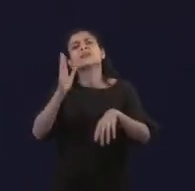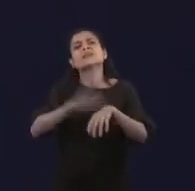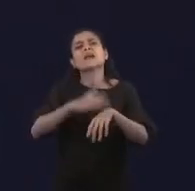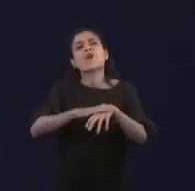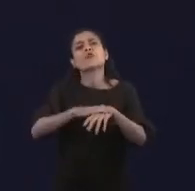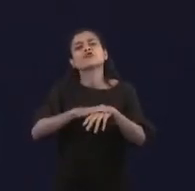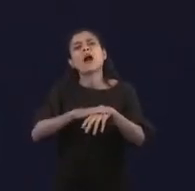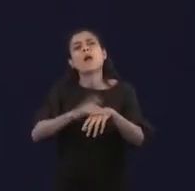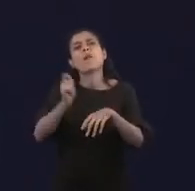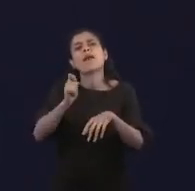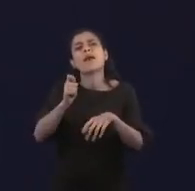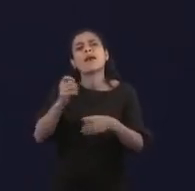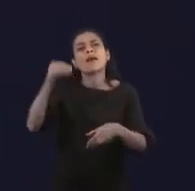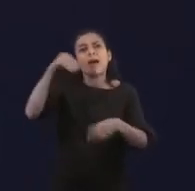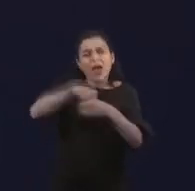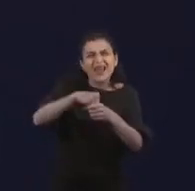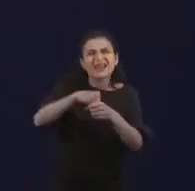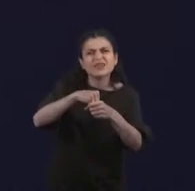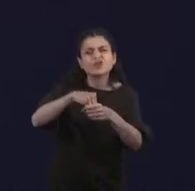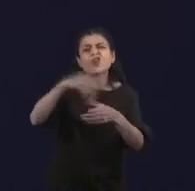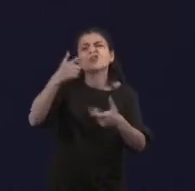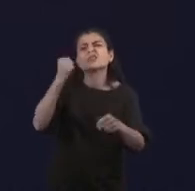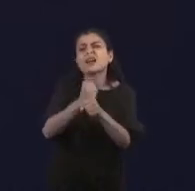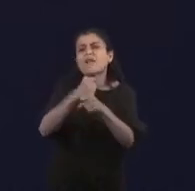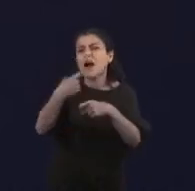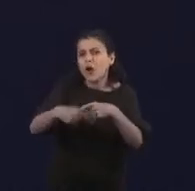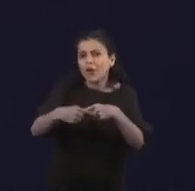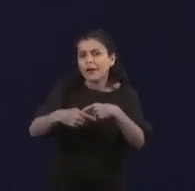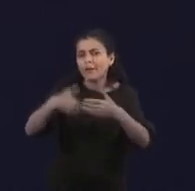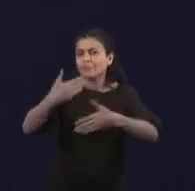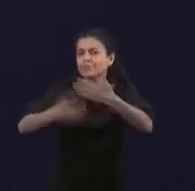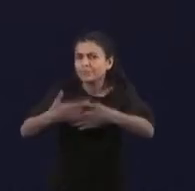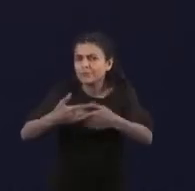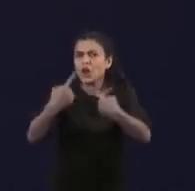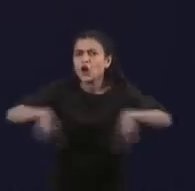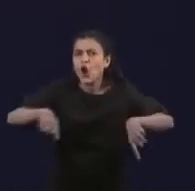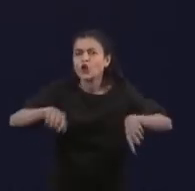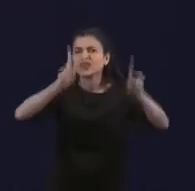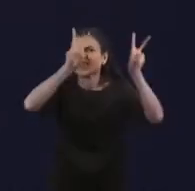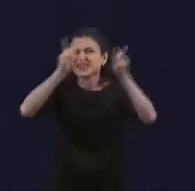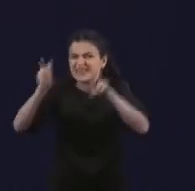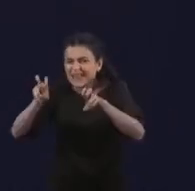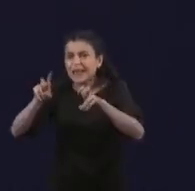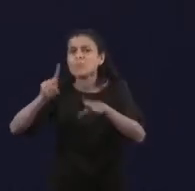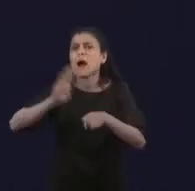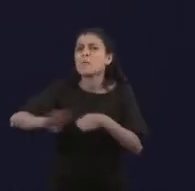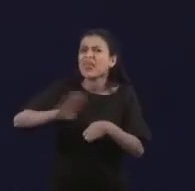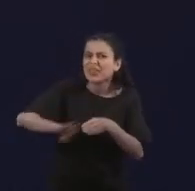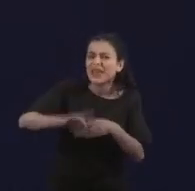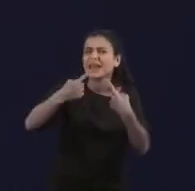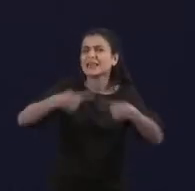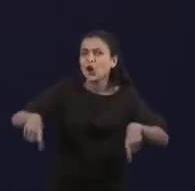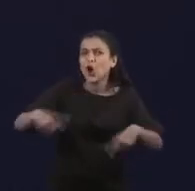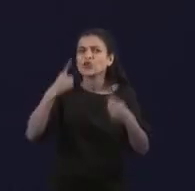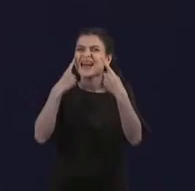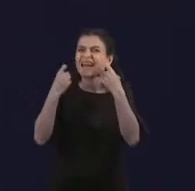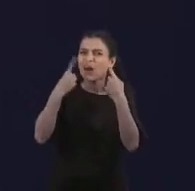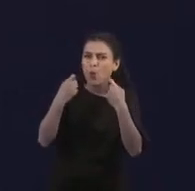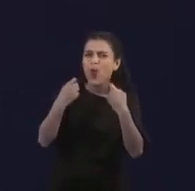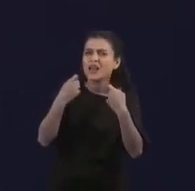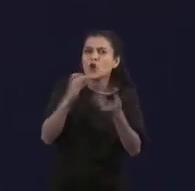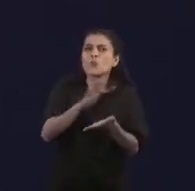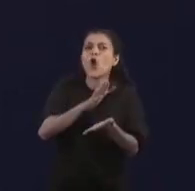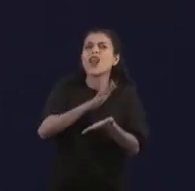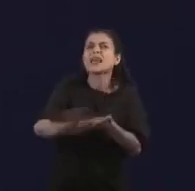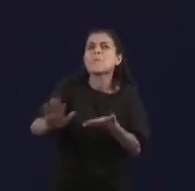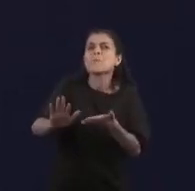de la aceleración y la puesta en marcha de todo lo que quede en materia de desregulación y